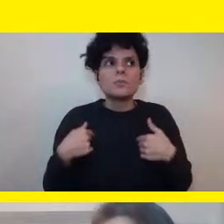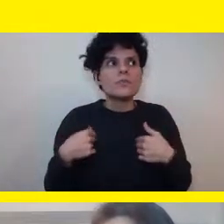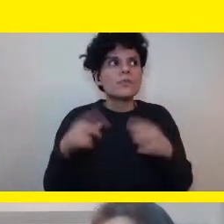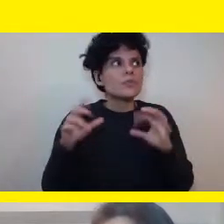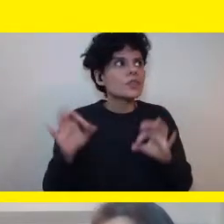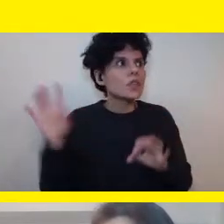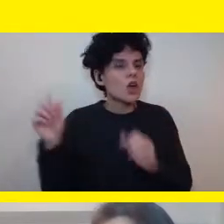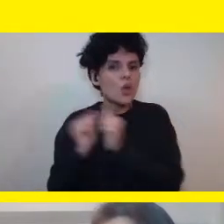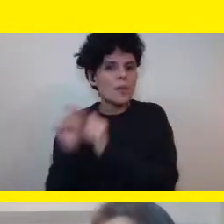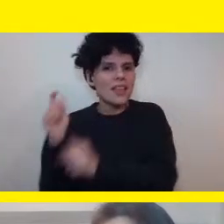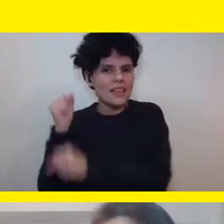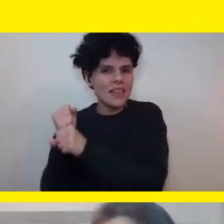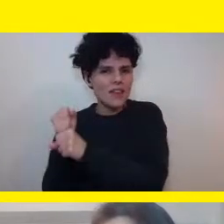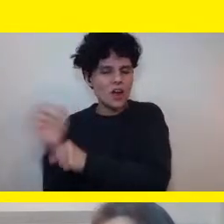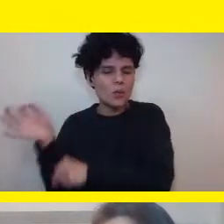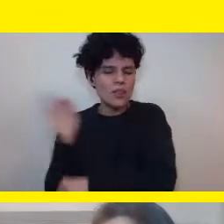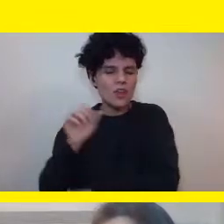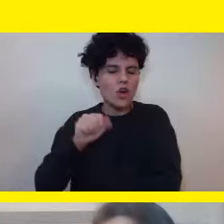Andrea.